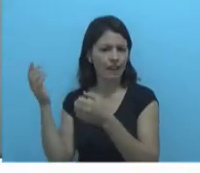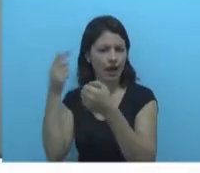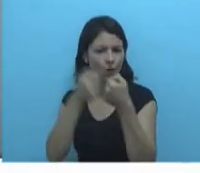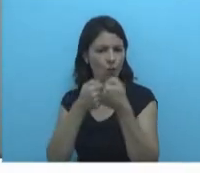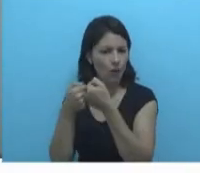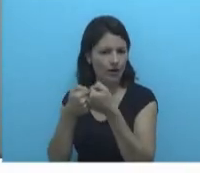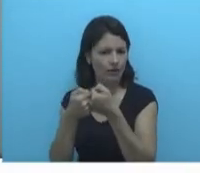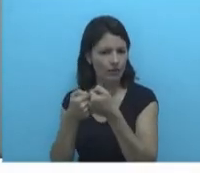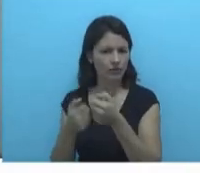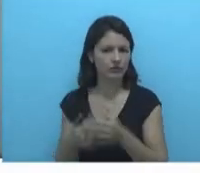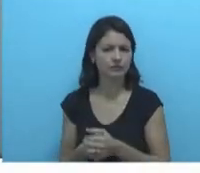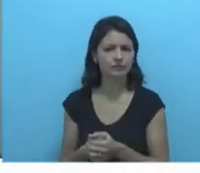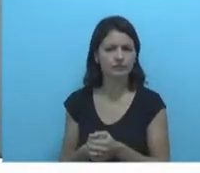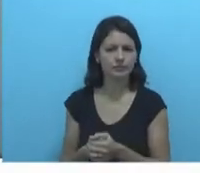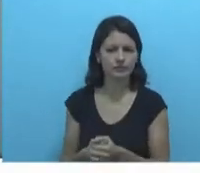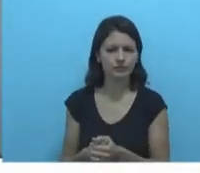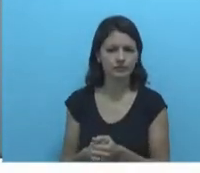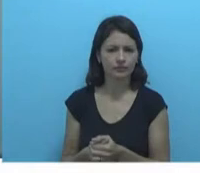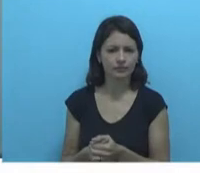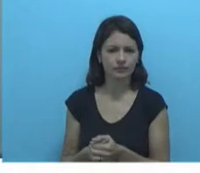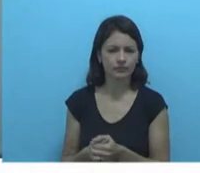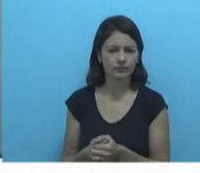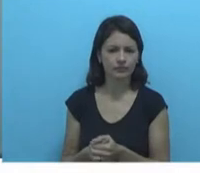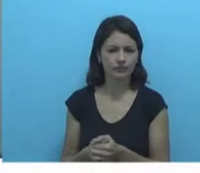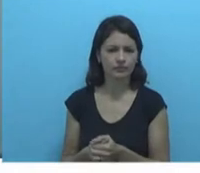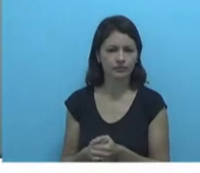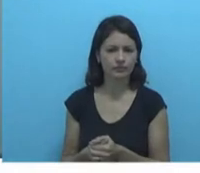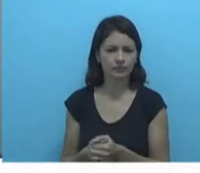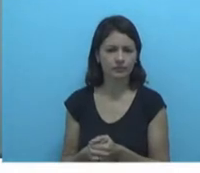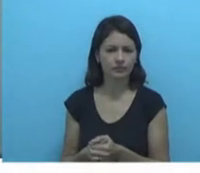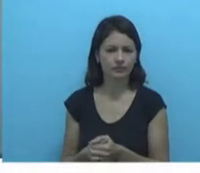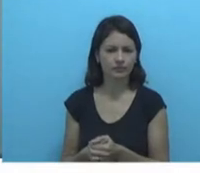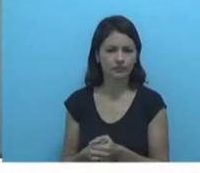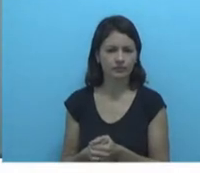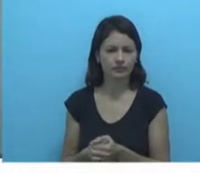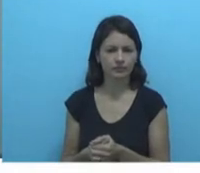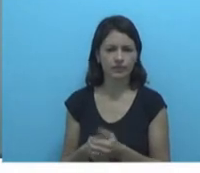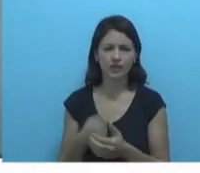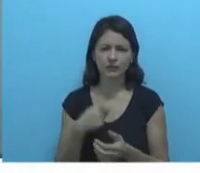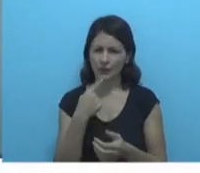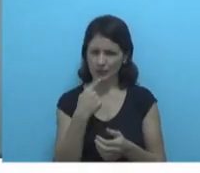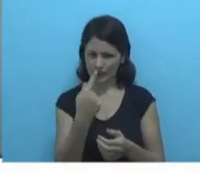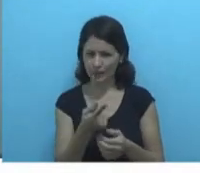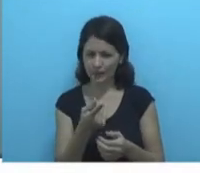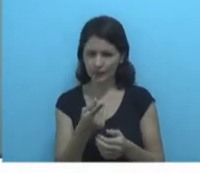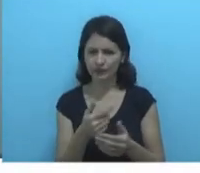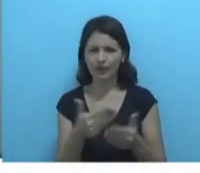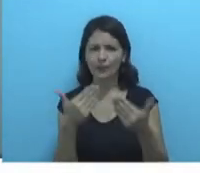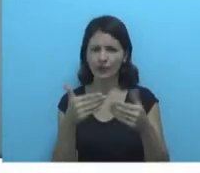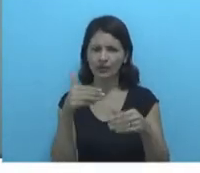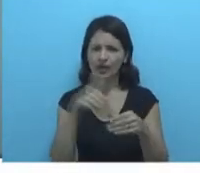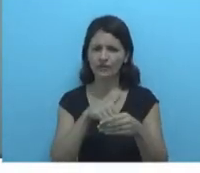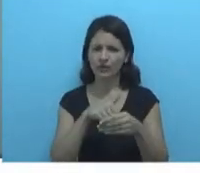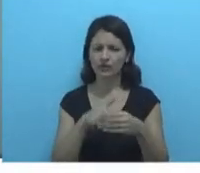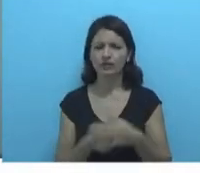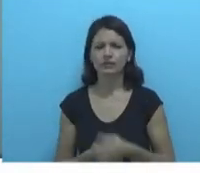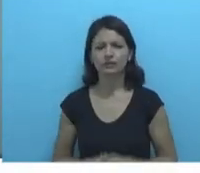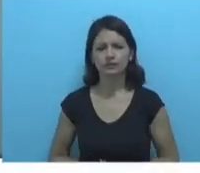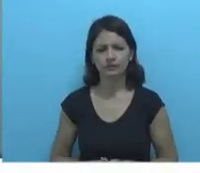expediente por el cual le pregunté yo hace un ratito y el diputado Busato estaba pidiendo la